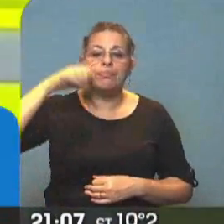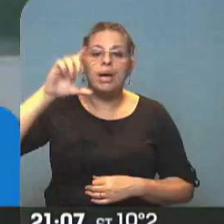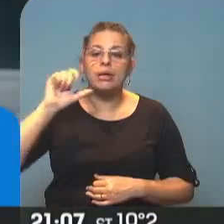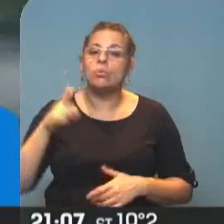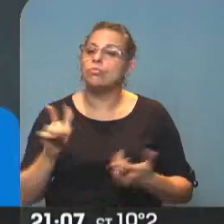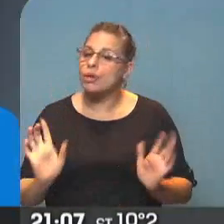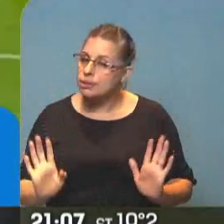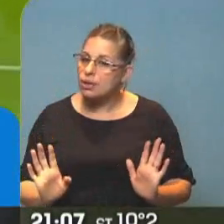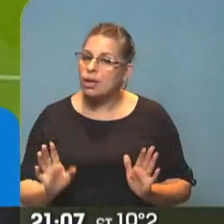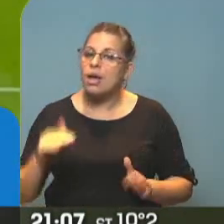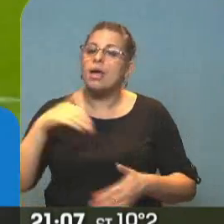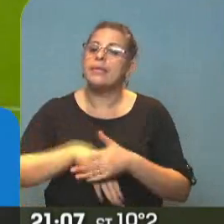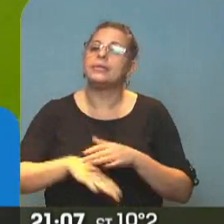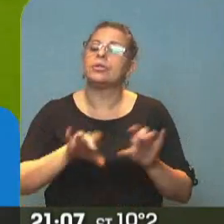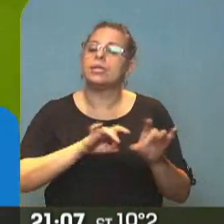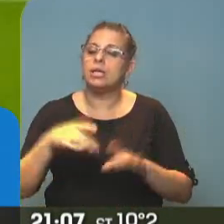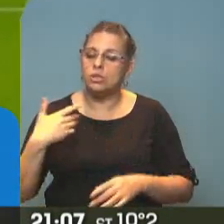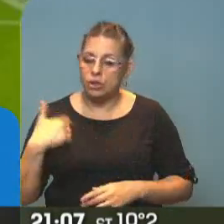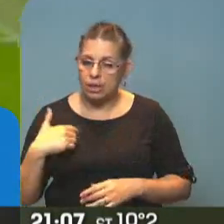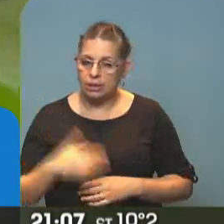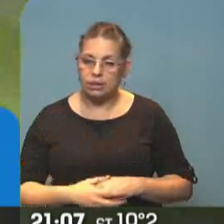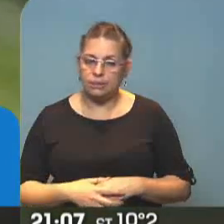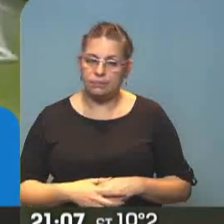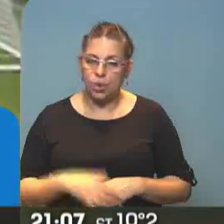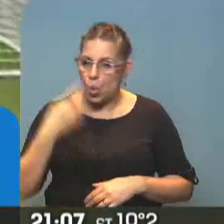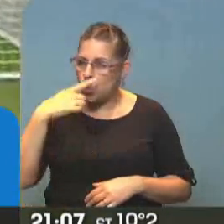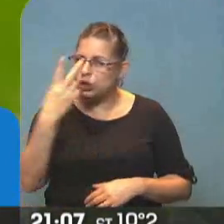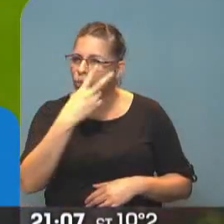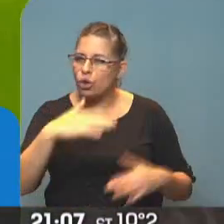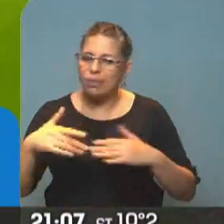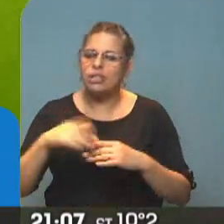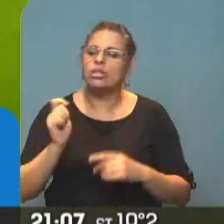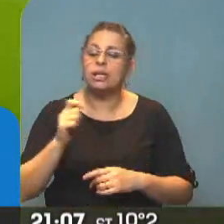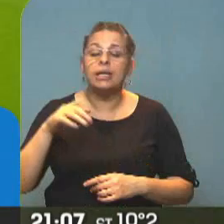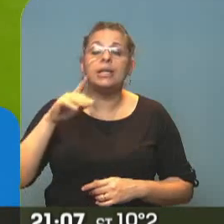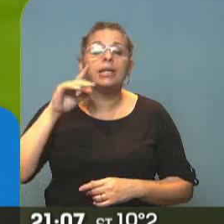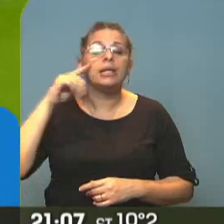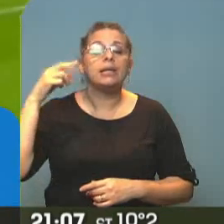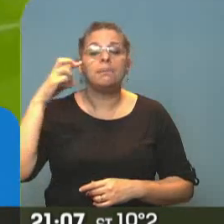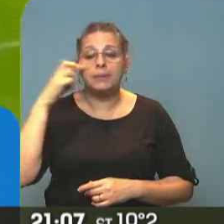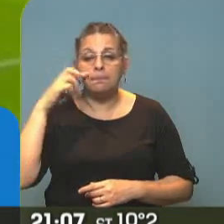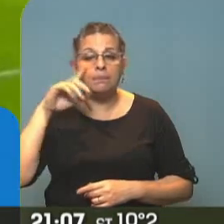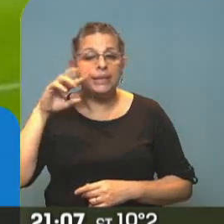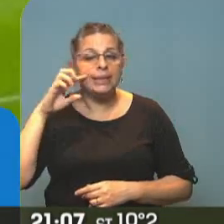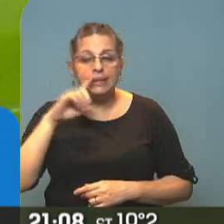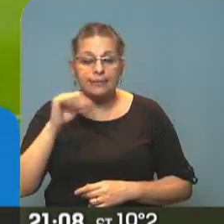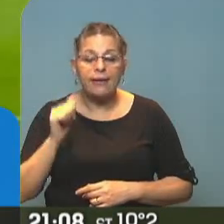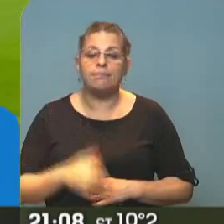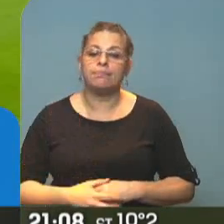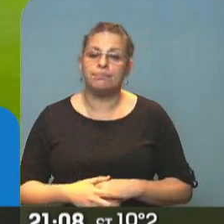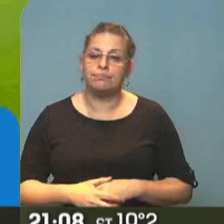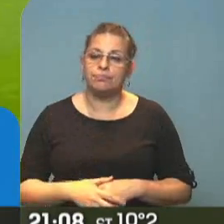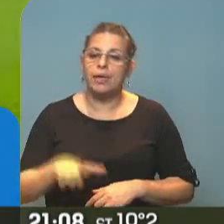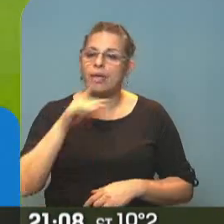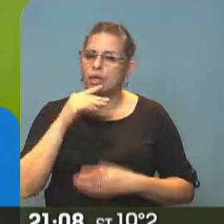presente en la última doble jornada, el Pipita Higuaín. Luce rapado, le hizo bien, su técnico